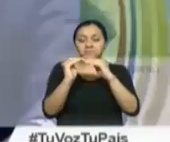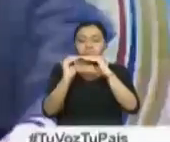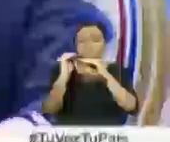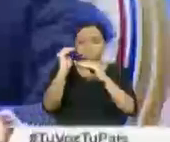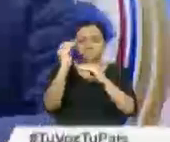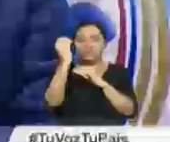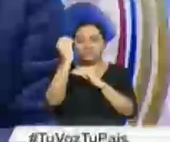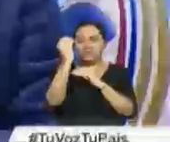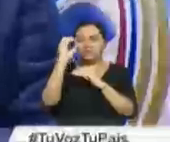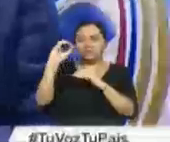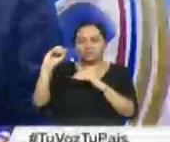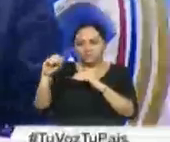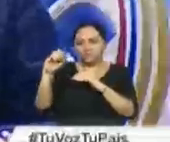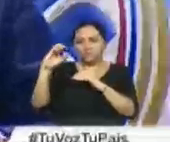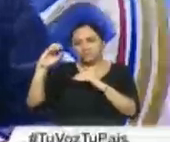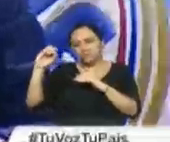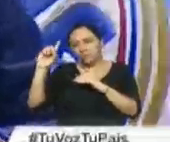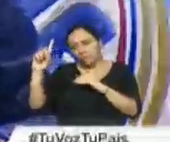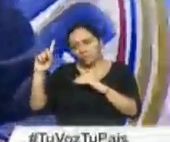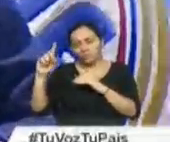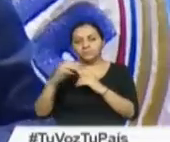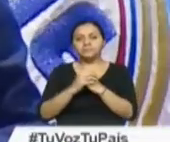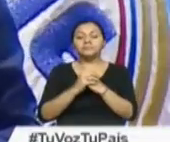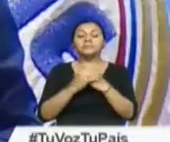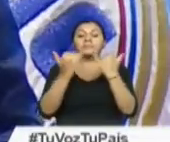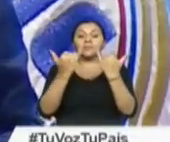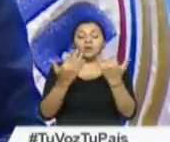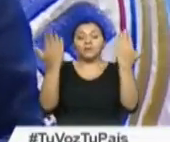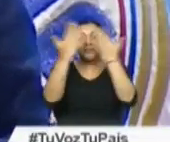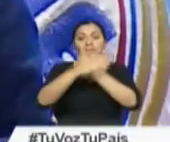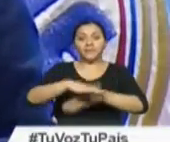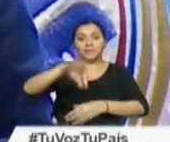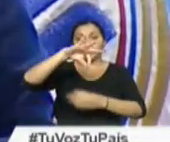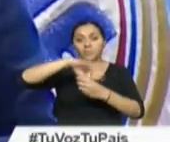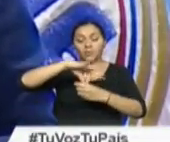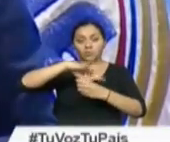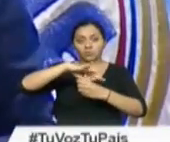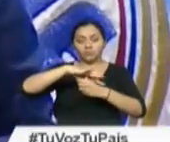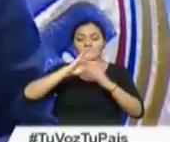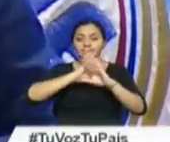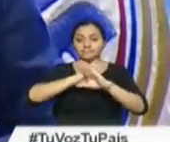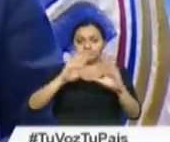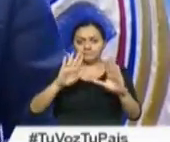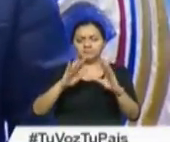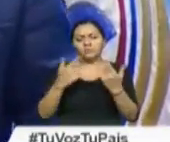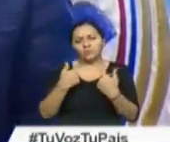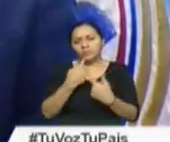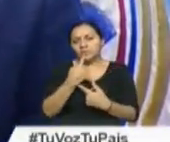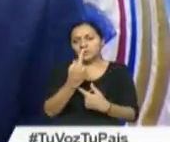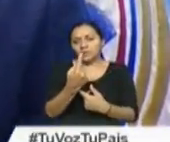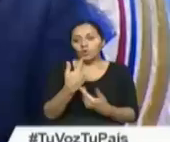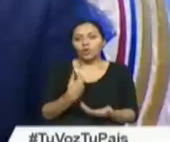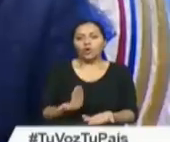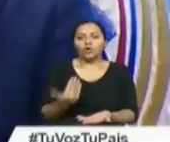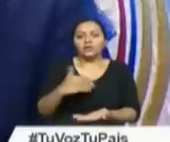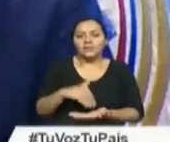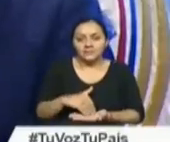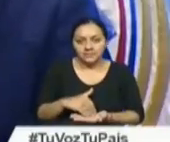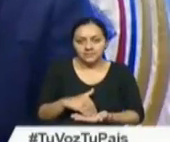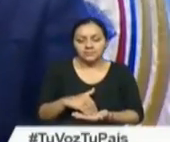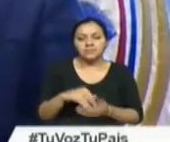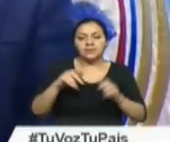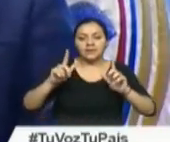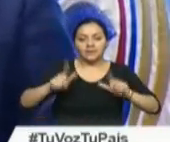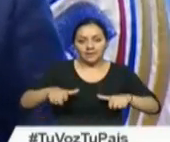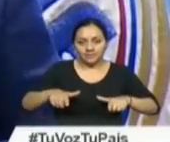51.16%. Ha concluido el recuento de votos y con ello han sido ratificados los resultados